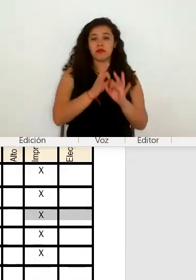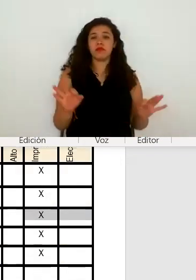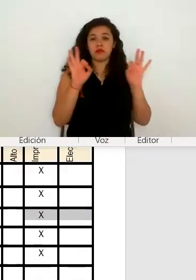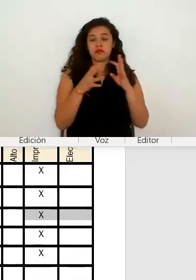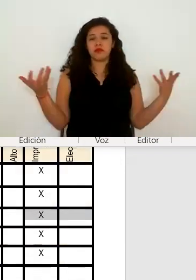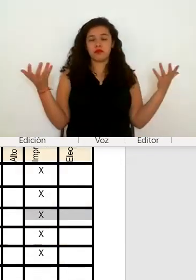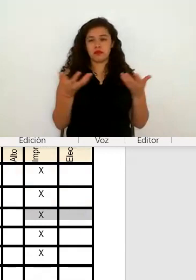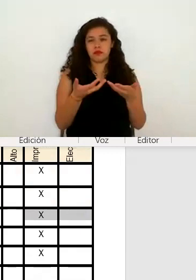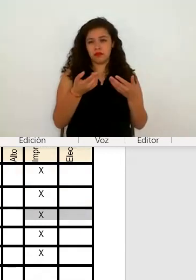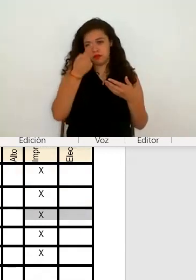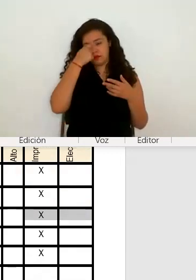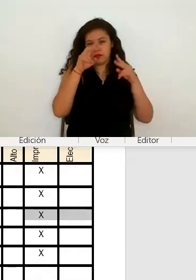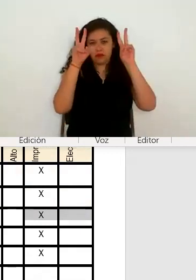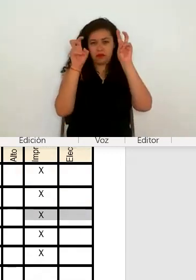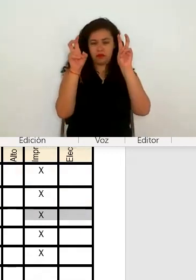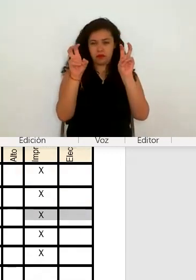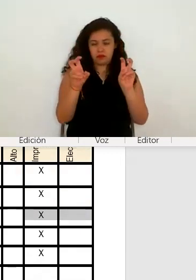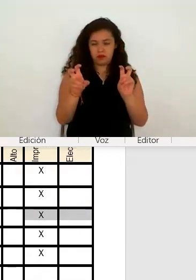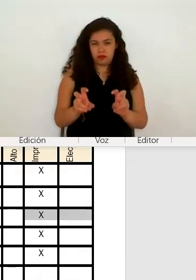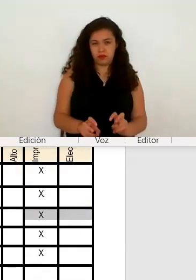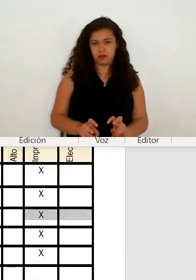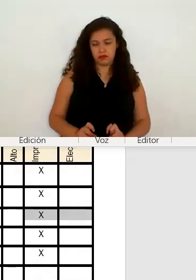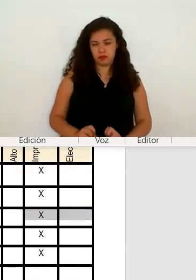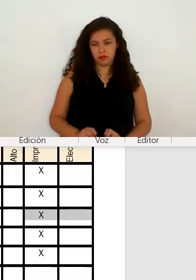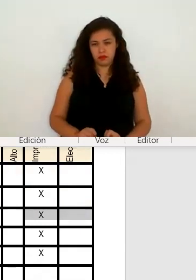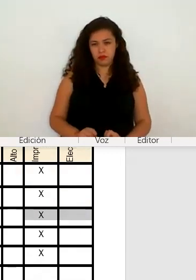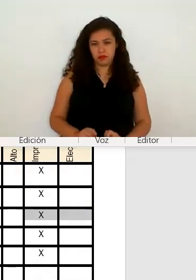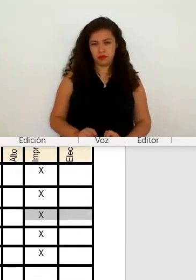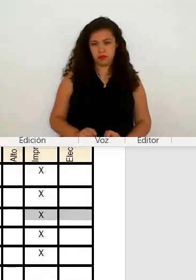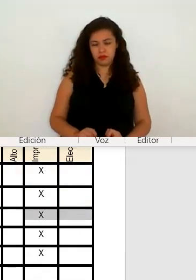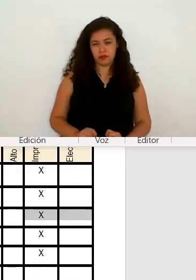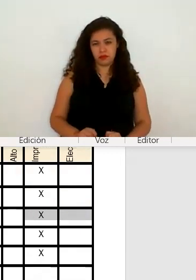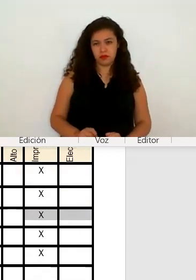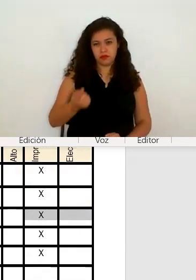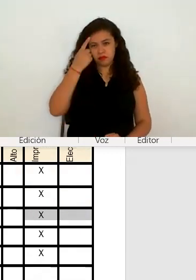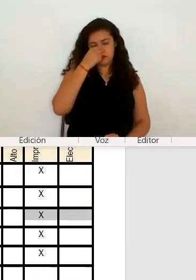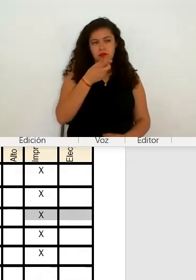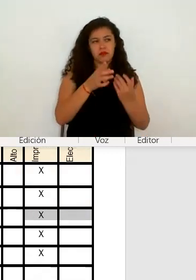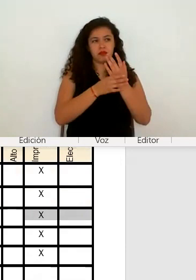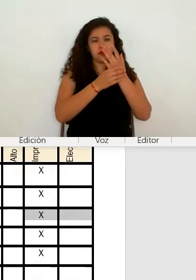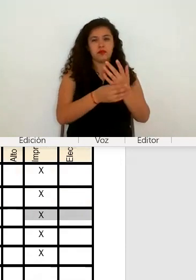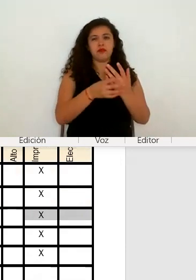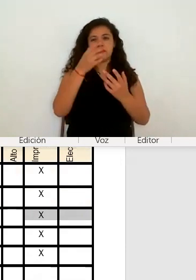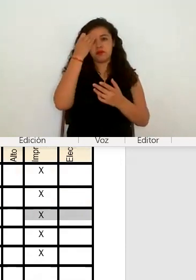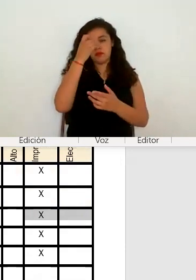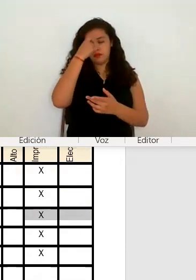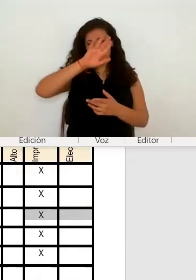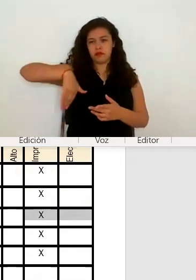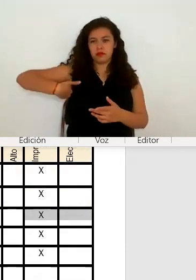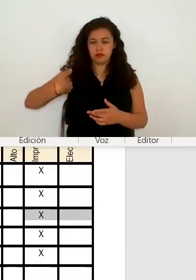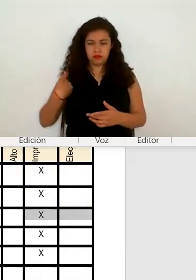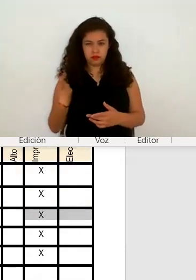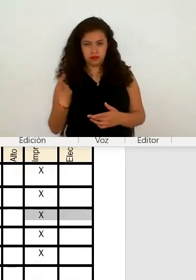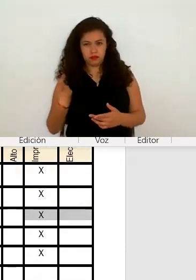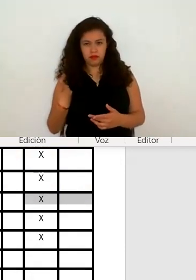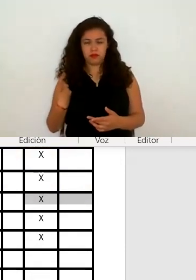de temas o índice de funciones para determinar los tiempos de conservación y